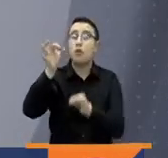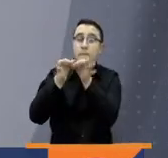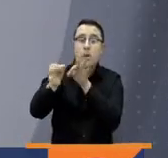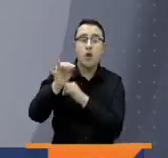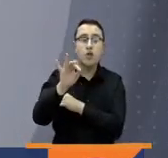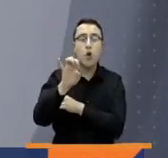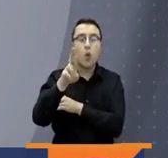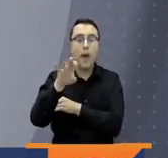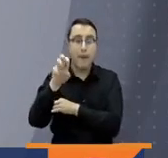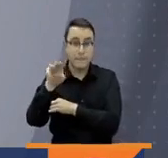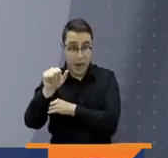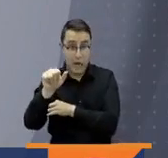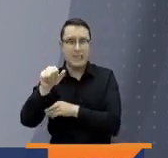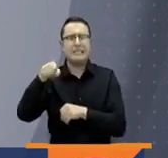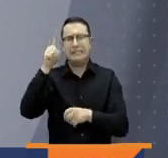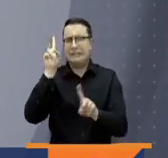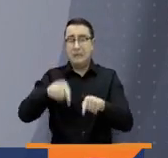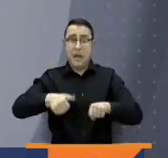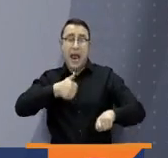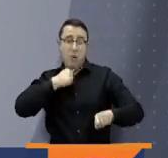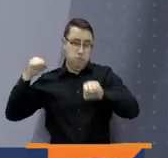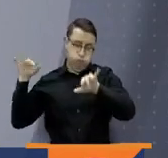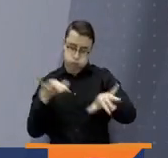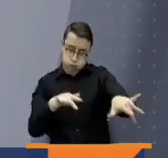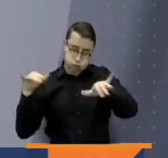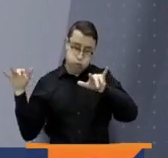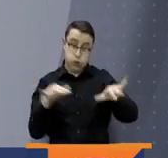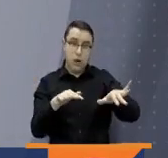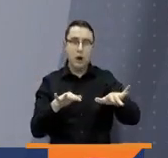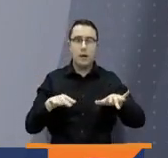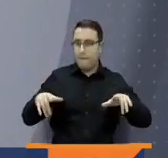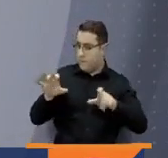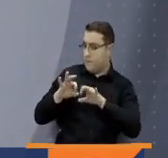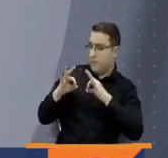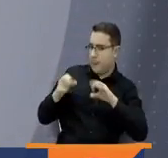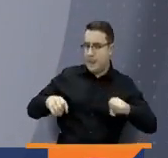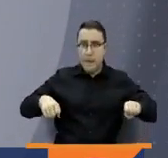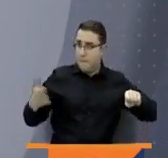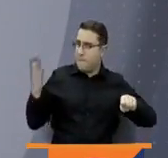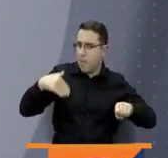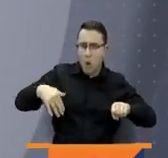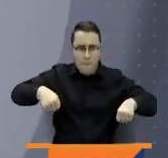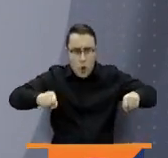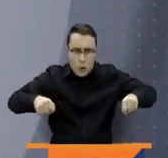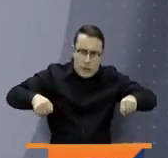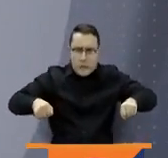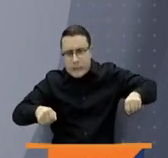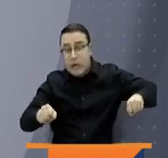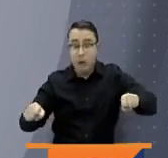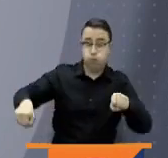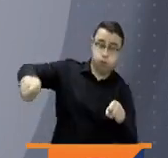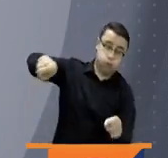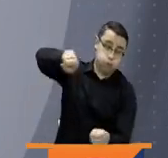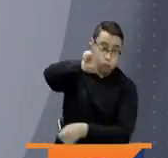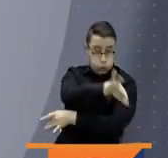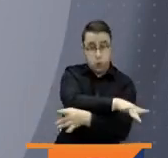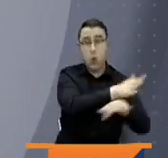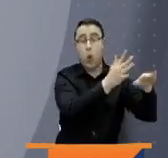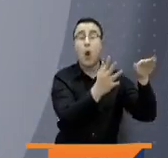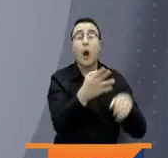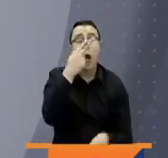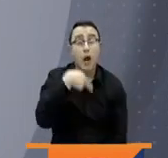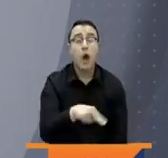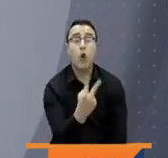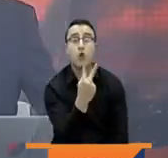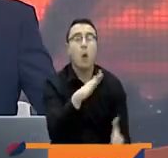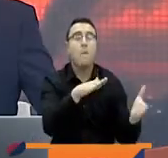familia que intentó atravesar un arroyo en una motocicleta perdió a sus dos hijos de 1 y 4 años de edad luego de ser arrastrados por la